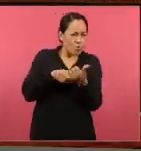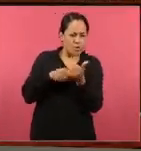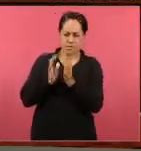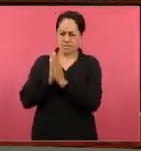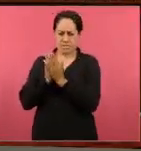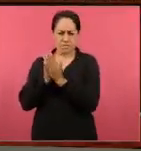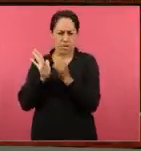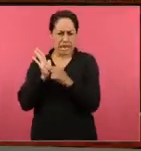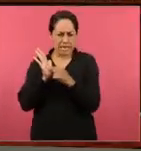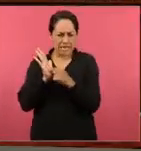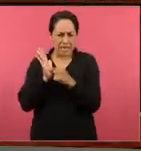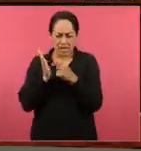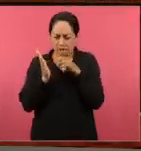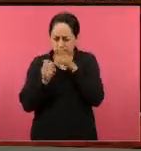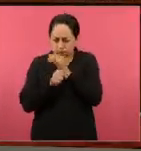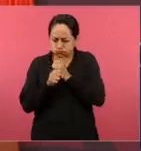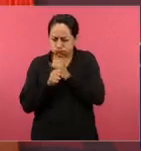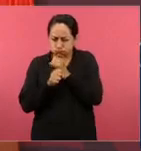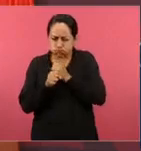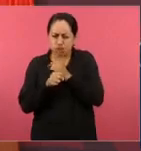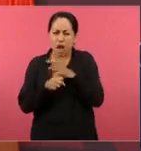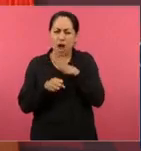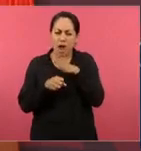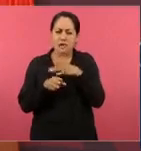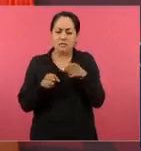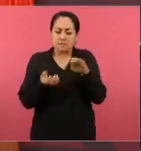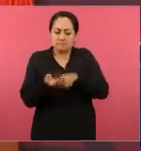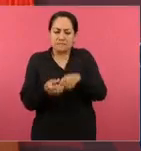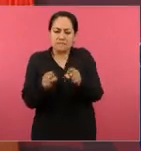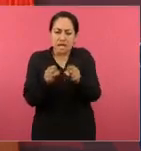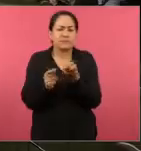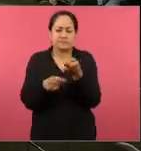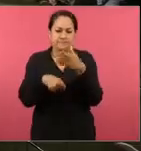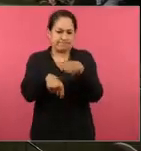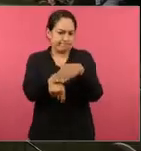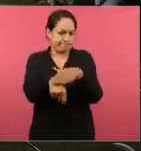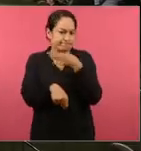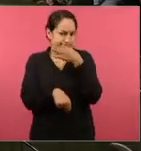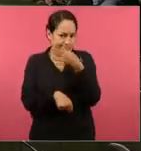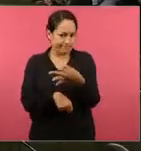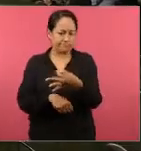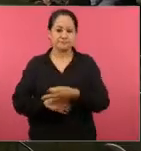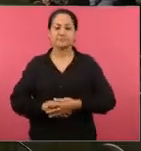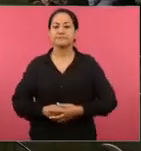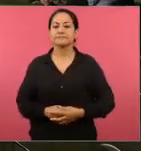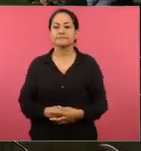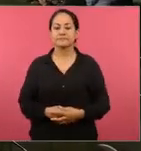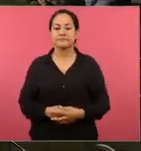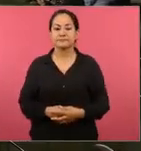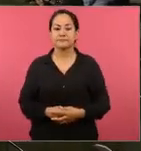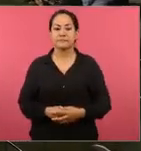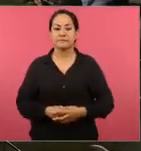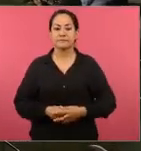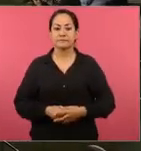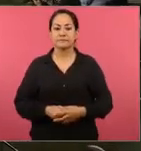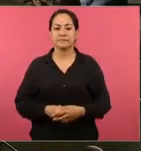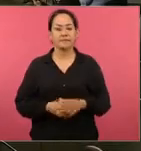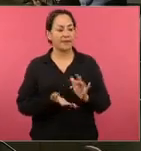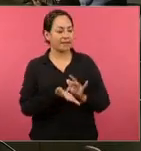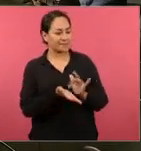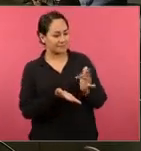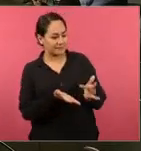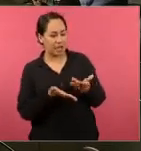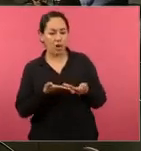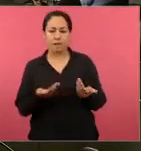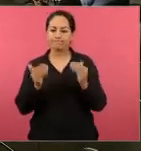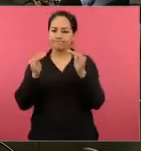estudiar dentro de nuestra aula. Y esto sería todo por la parte de nosotros. Bien, muchas gracias, maestros. Ahora le vamos a dar la palabra